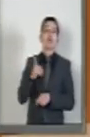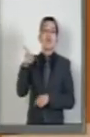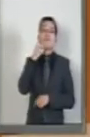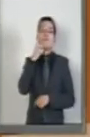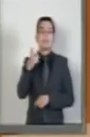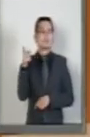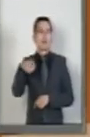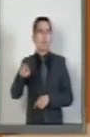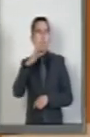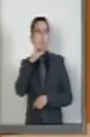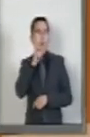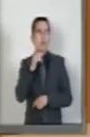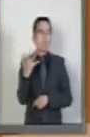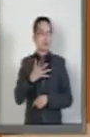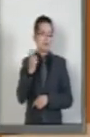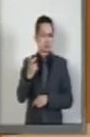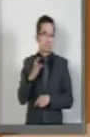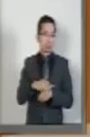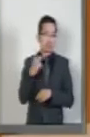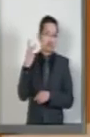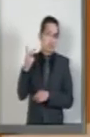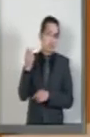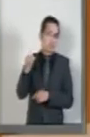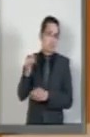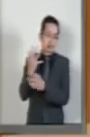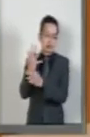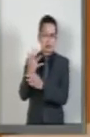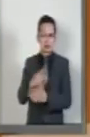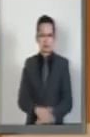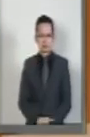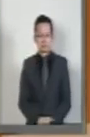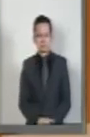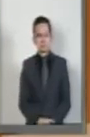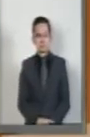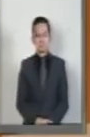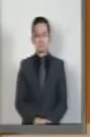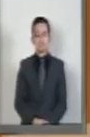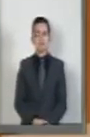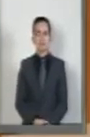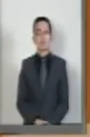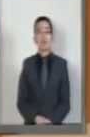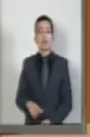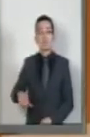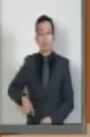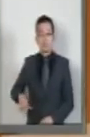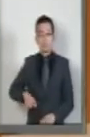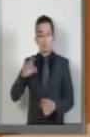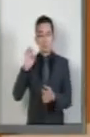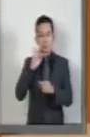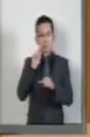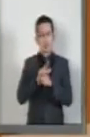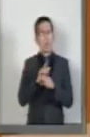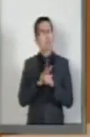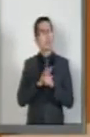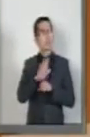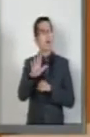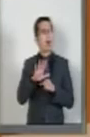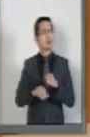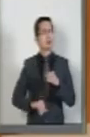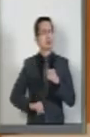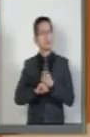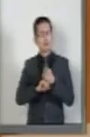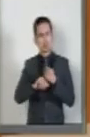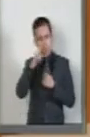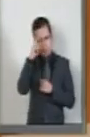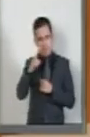ellos según sus declaraciones. Los argumentos en los que se basa el gobierno federal para devolver, para vetar,